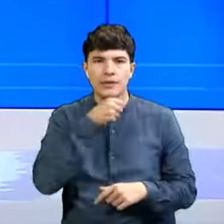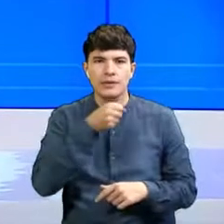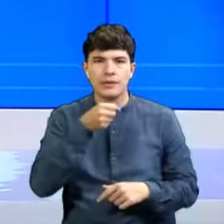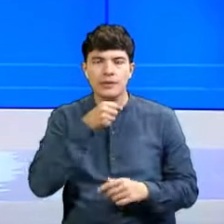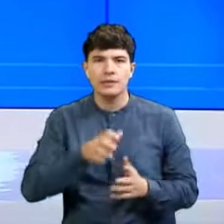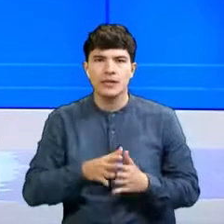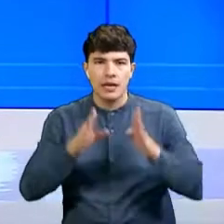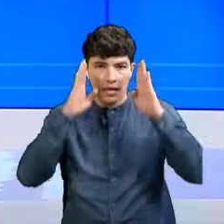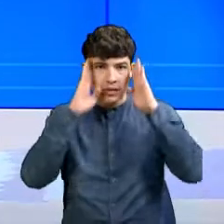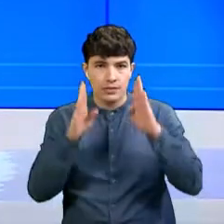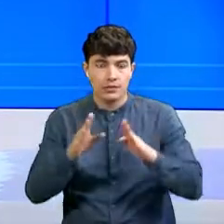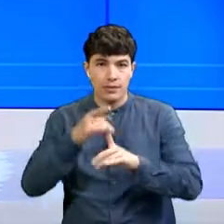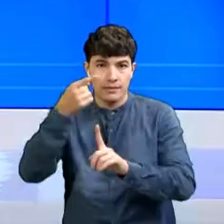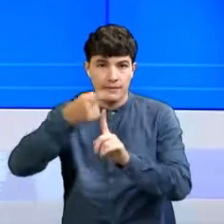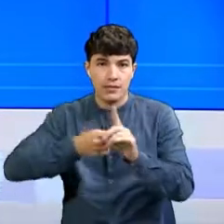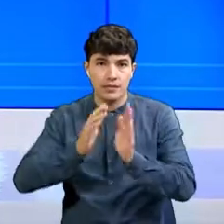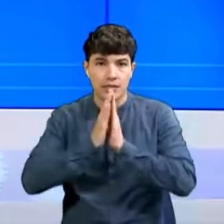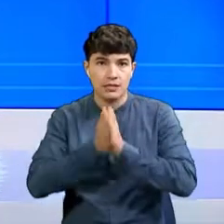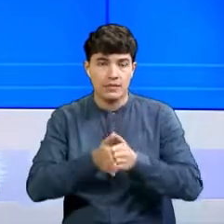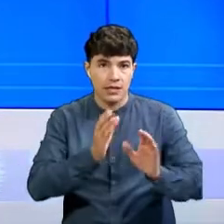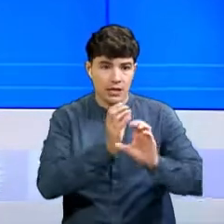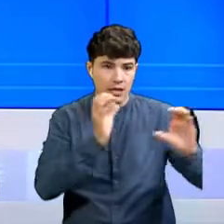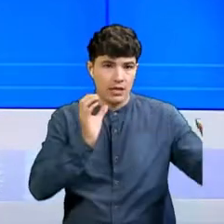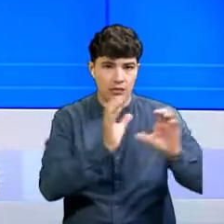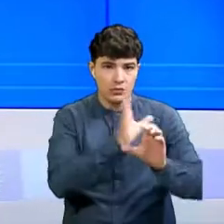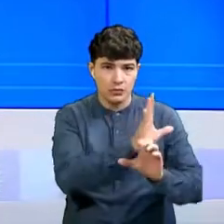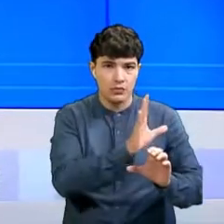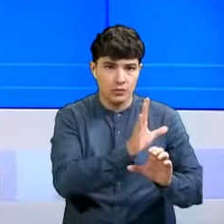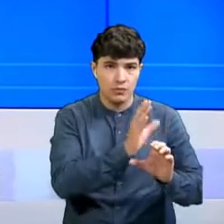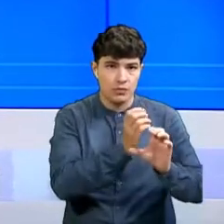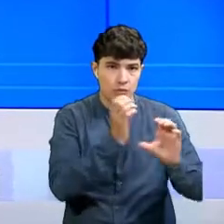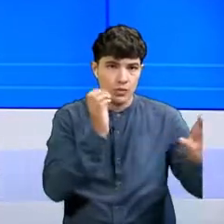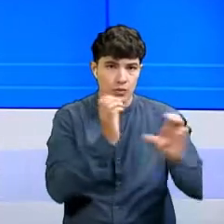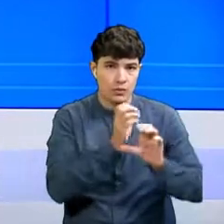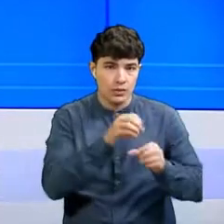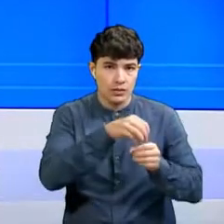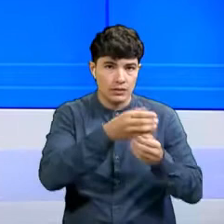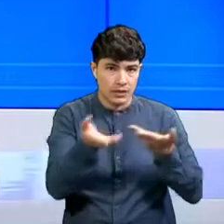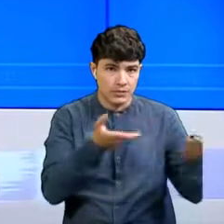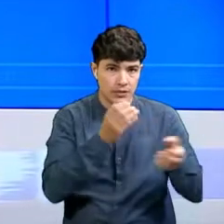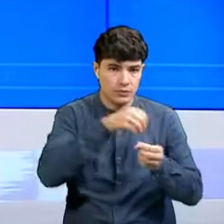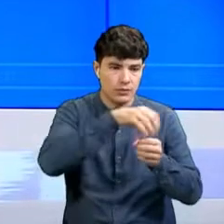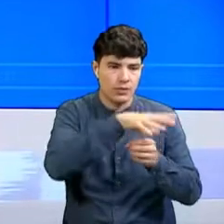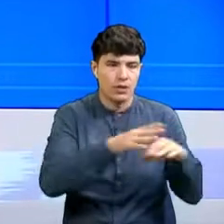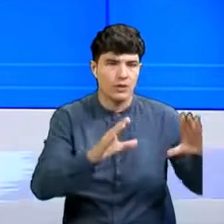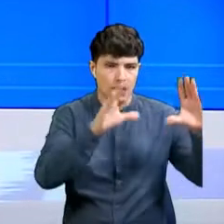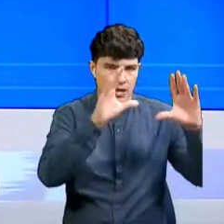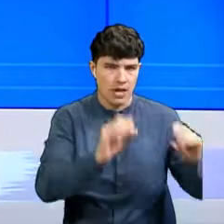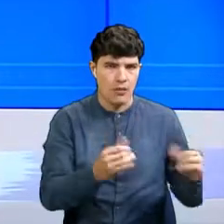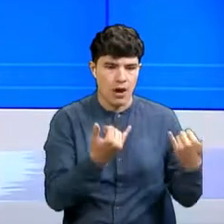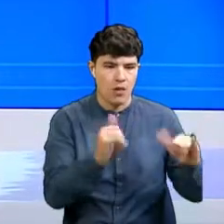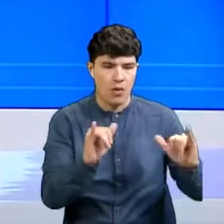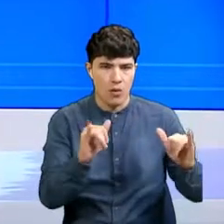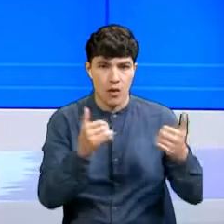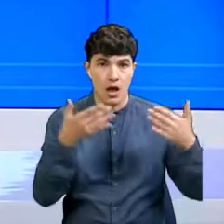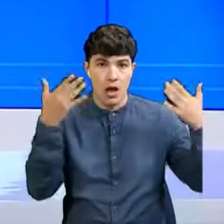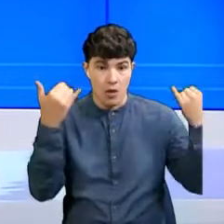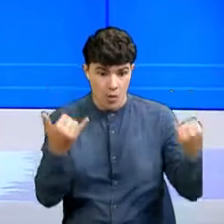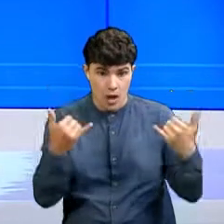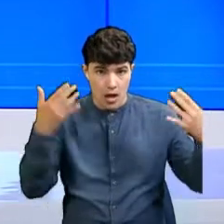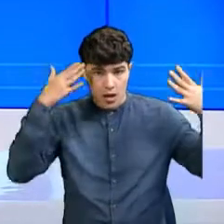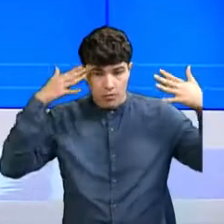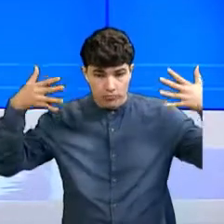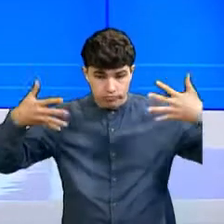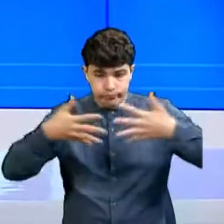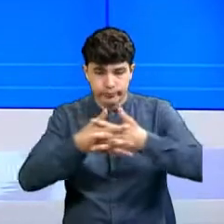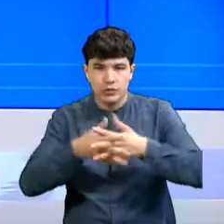y mucha atención que en diciembre todas las rutas de buses llegarán a su fin así lo indicó el alcalde de la ciudad de bucaramanga ingeniero rodolfo hernández el mandatario local